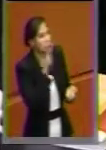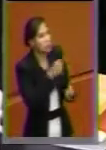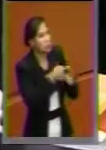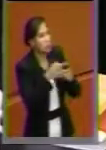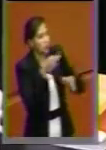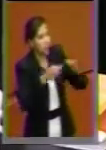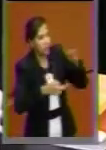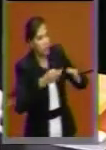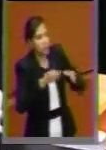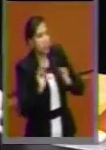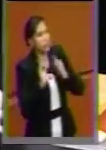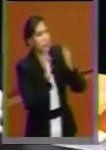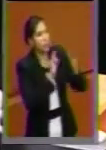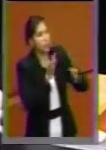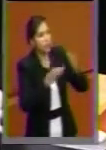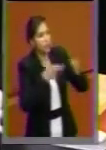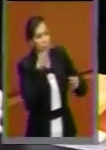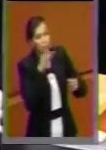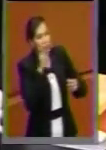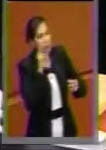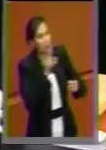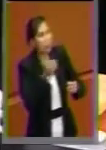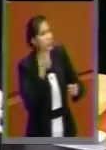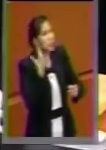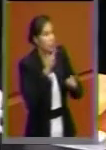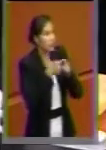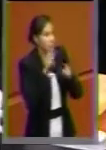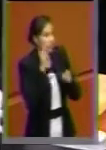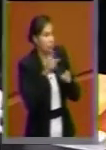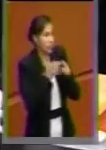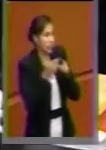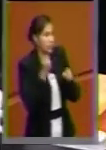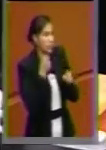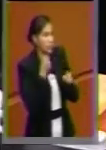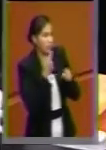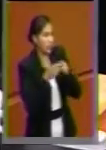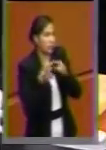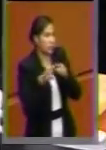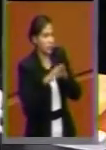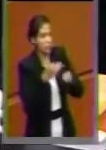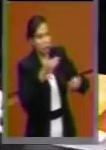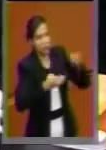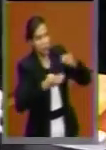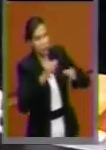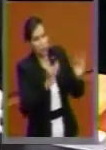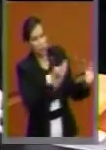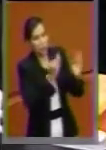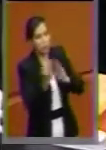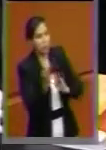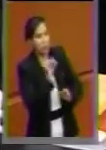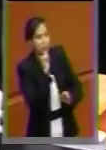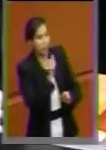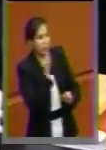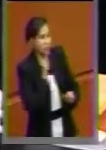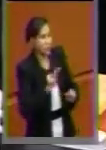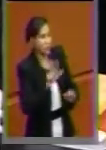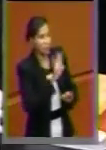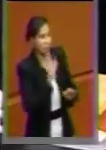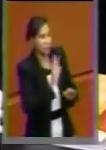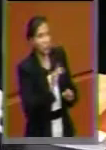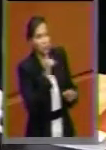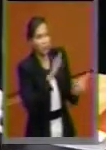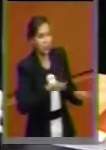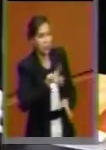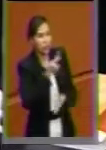oral o que vayan a hablar algo que se sienten ante el escritorio del magistrado o váyanse con el ministro no